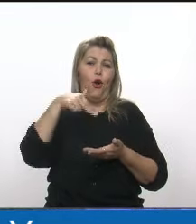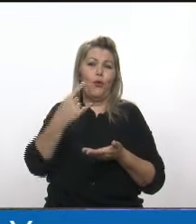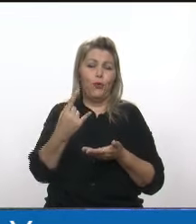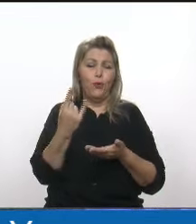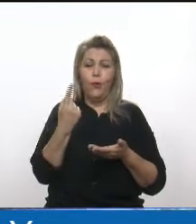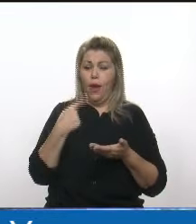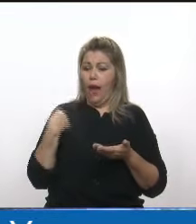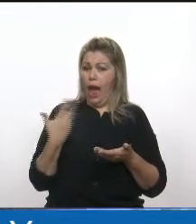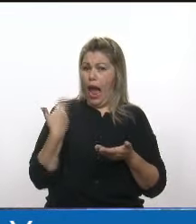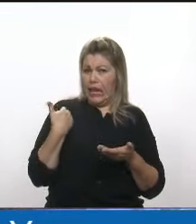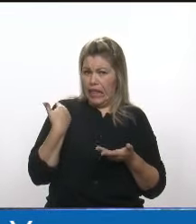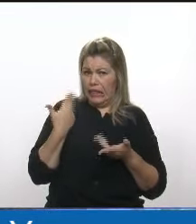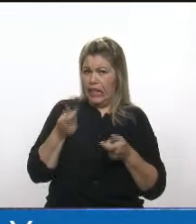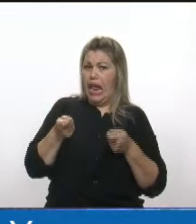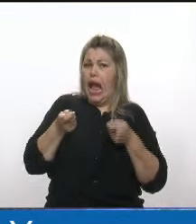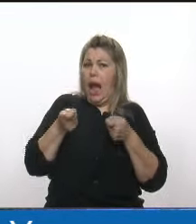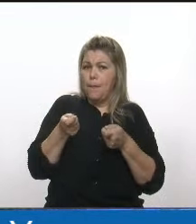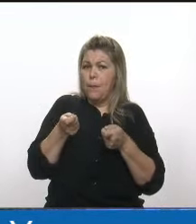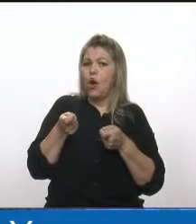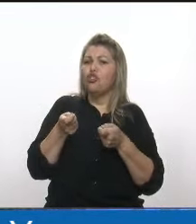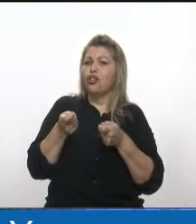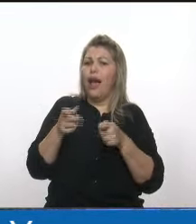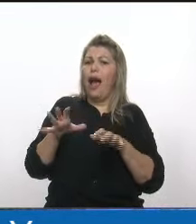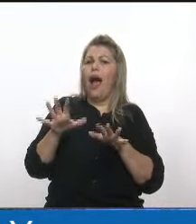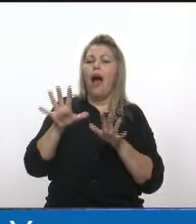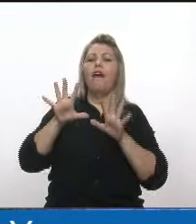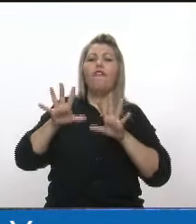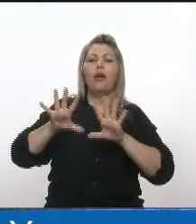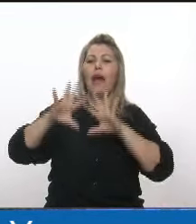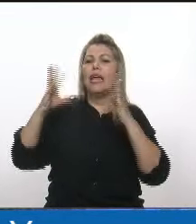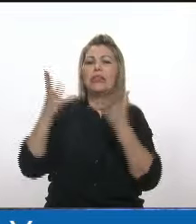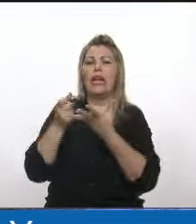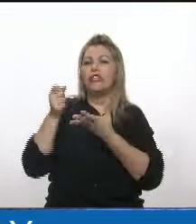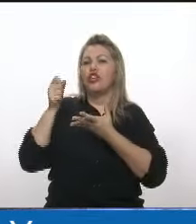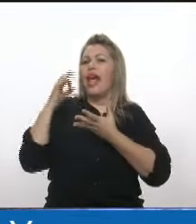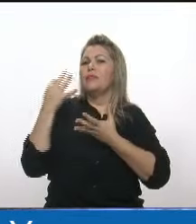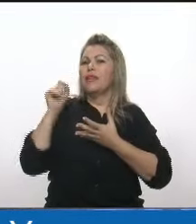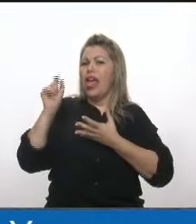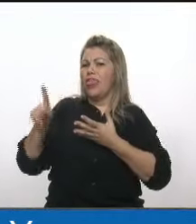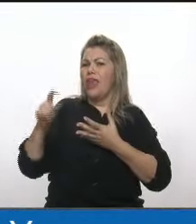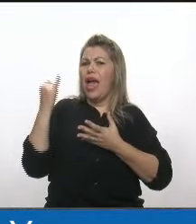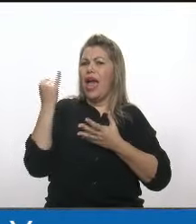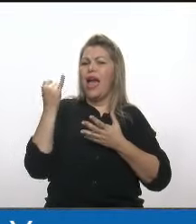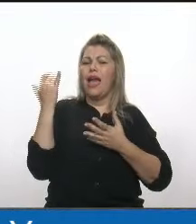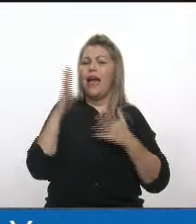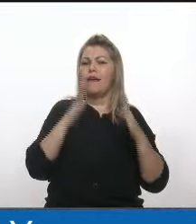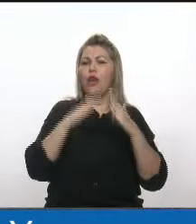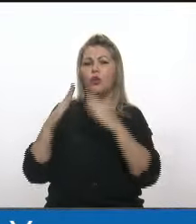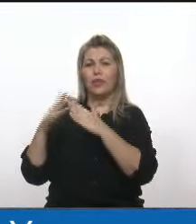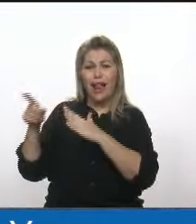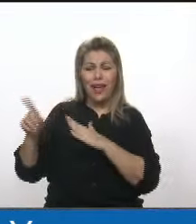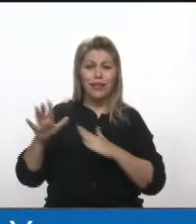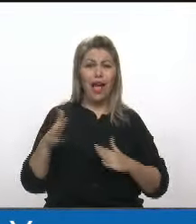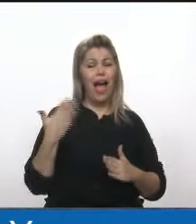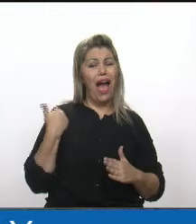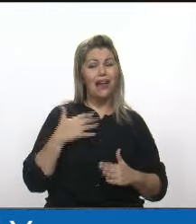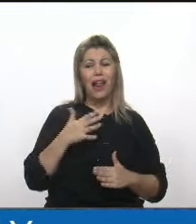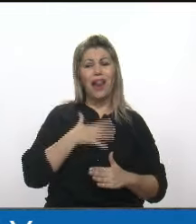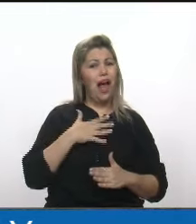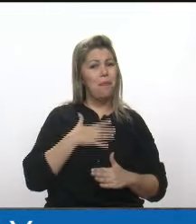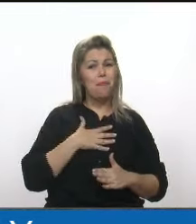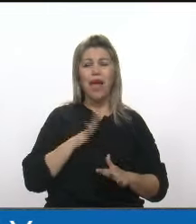Argentina apoya al régimen internacional especial de Jerusalén por lo que Argentina Rayo lamenta medidas